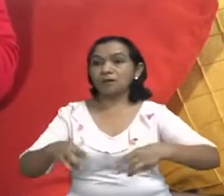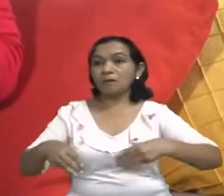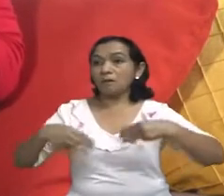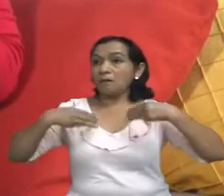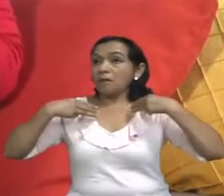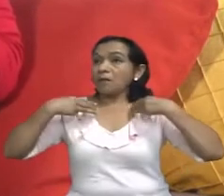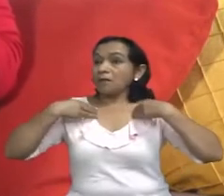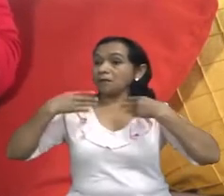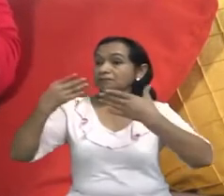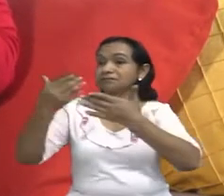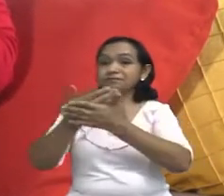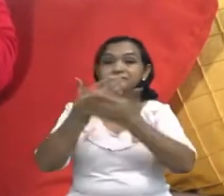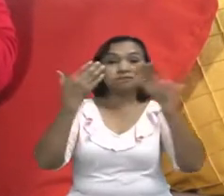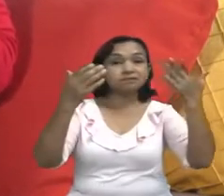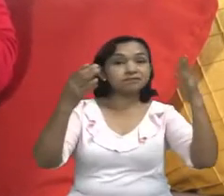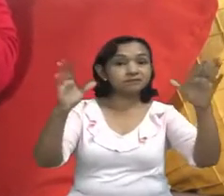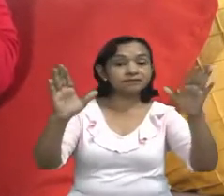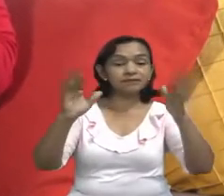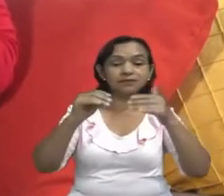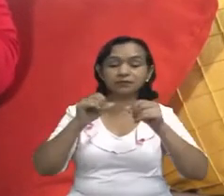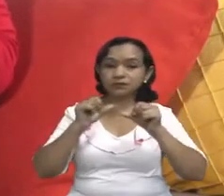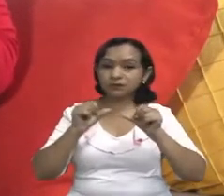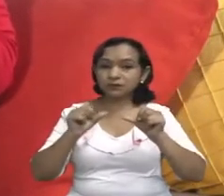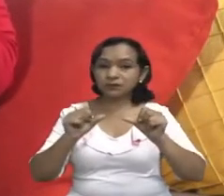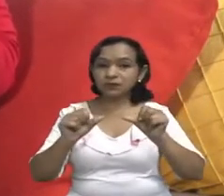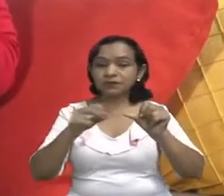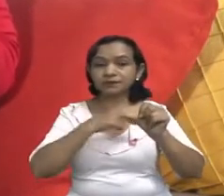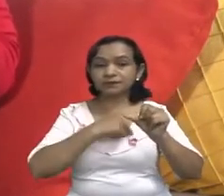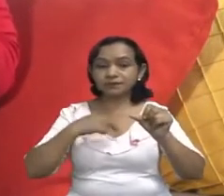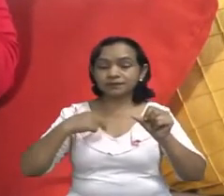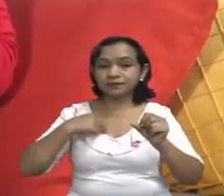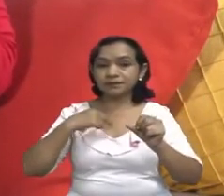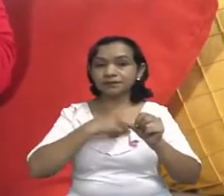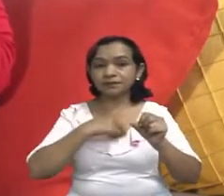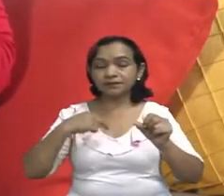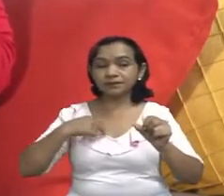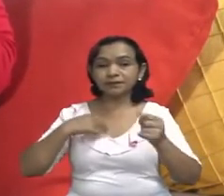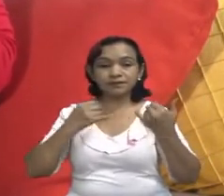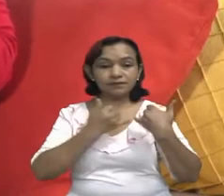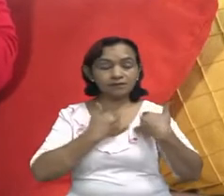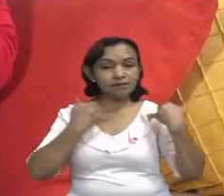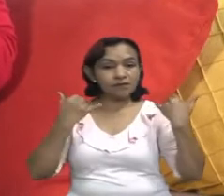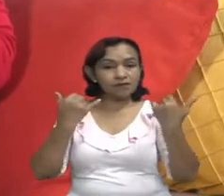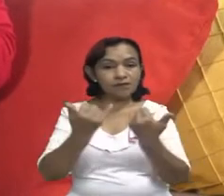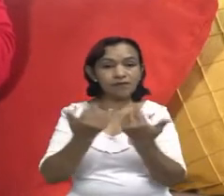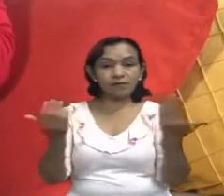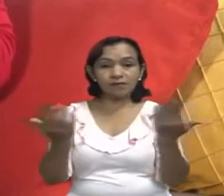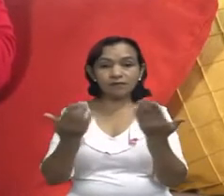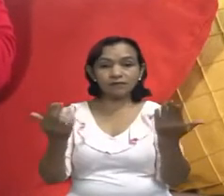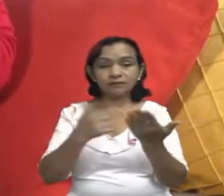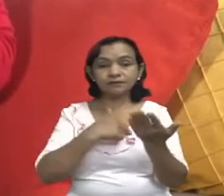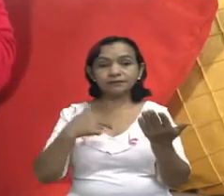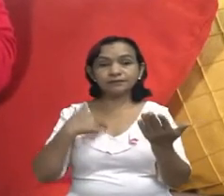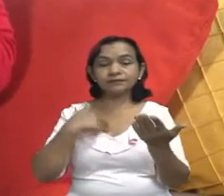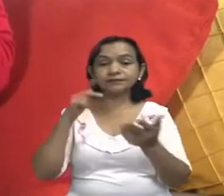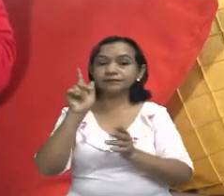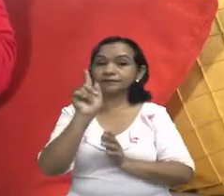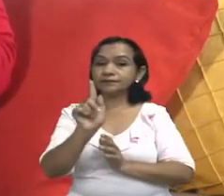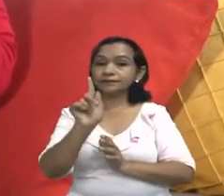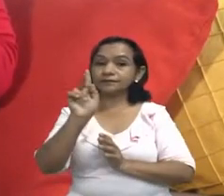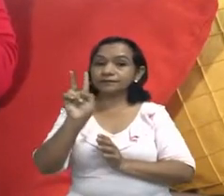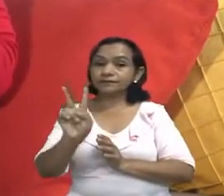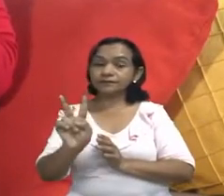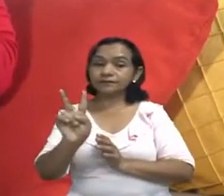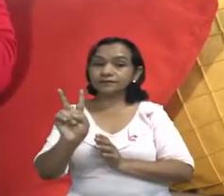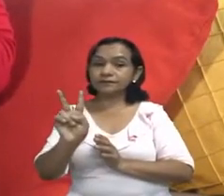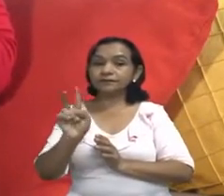modernizando, y algo constante que se ha mantenido como institución o por lo menos en el área del canal parlamentario te